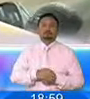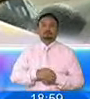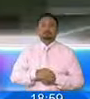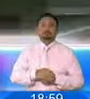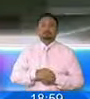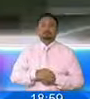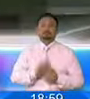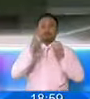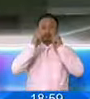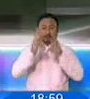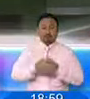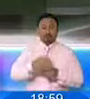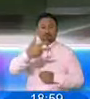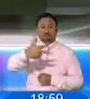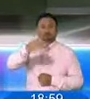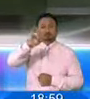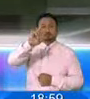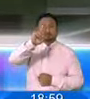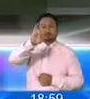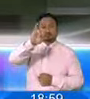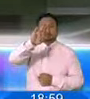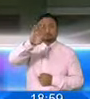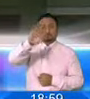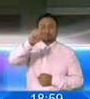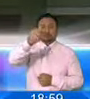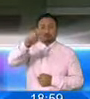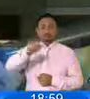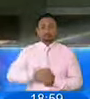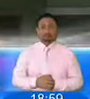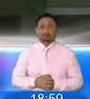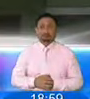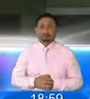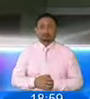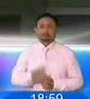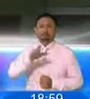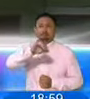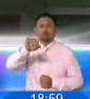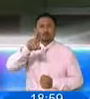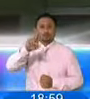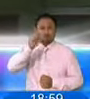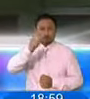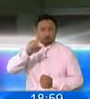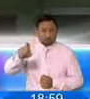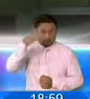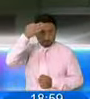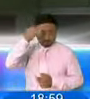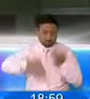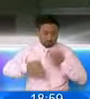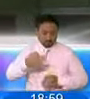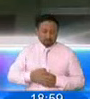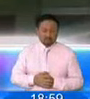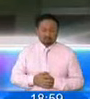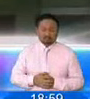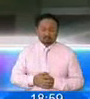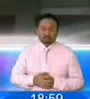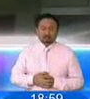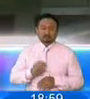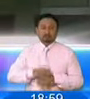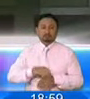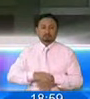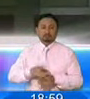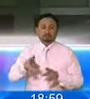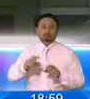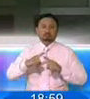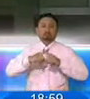Chiriboga. Exactamente, es un criterio emitido por el señor juez de la causa, me parece correcto, en virtud de que en el caso